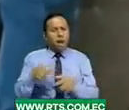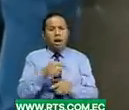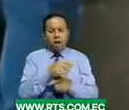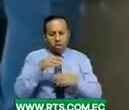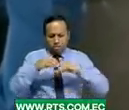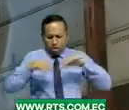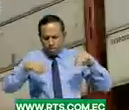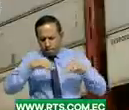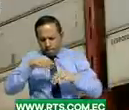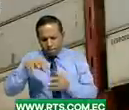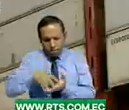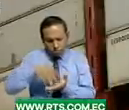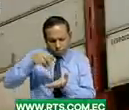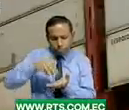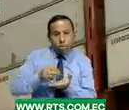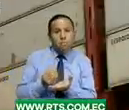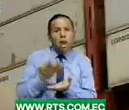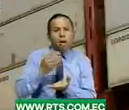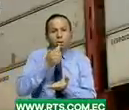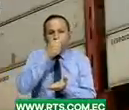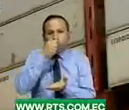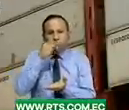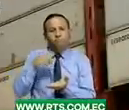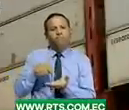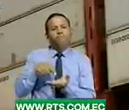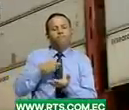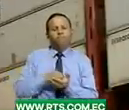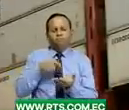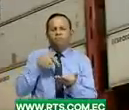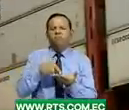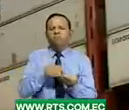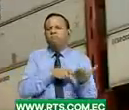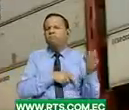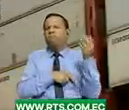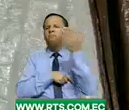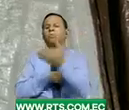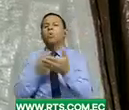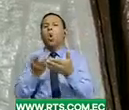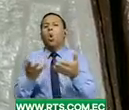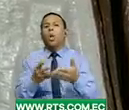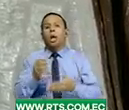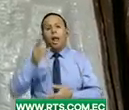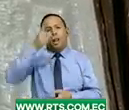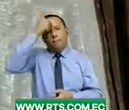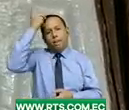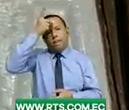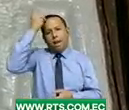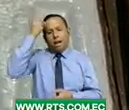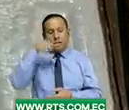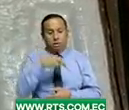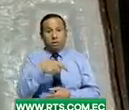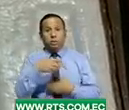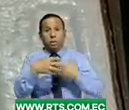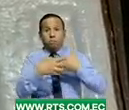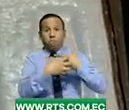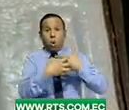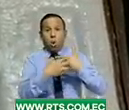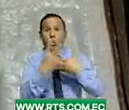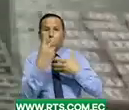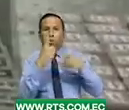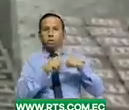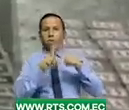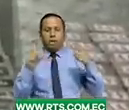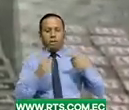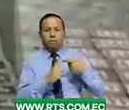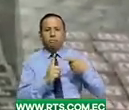encontró clorhidrato de cocaína. El cargamento tenía como destino el puerto de Alemania. En los bloques había 2 logotipos que los